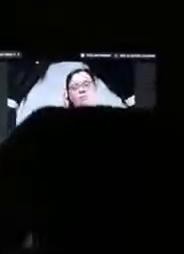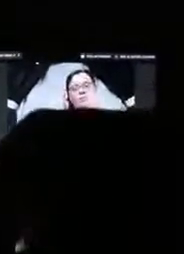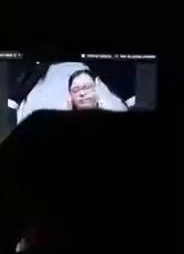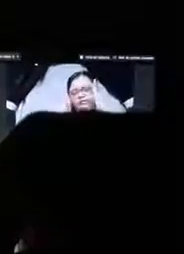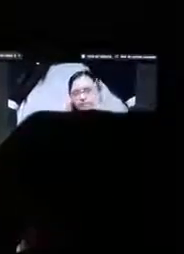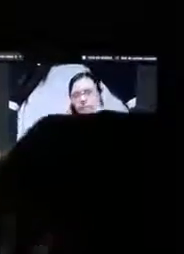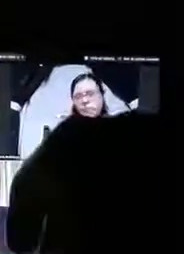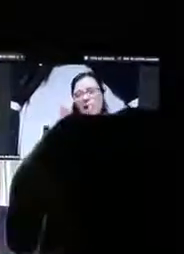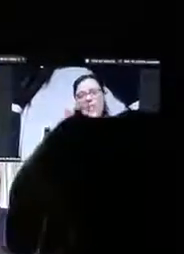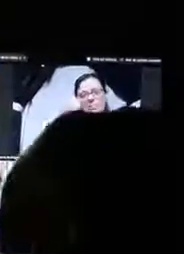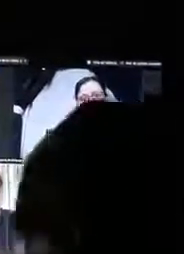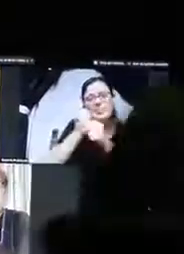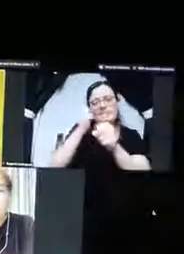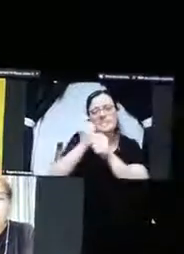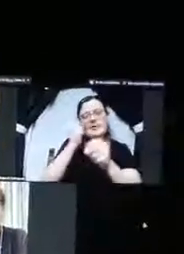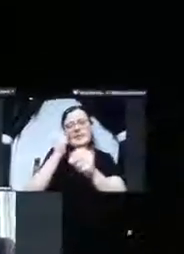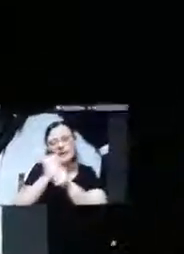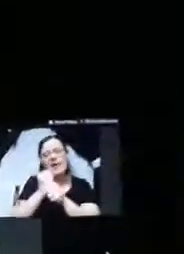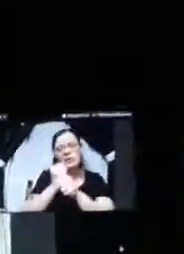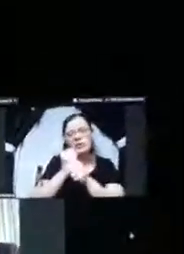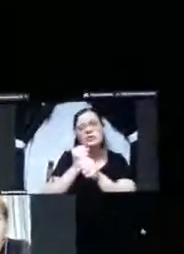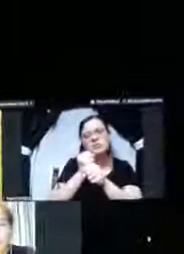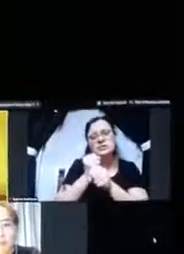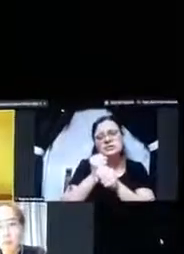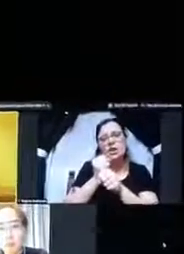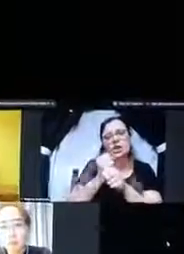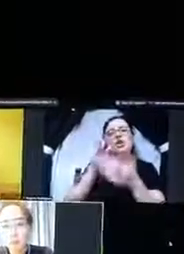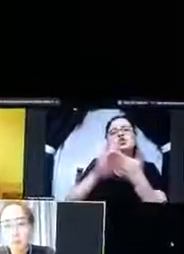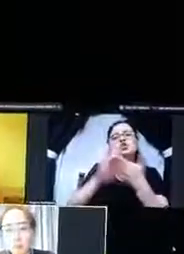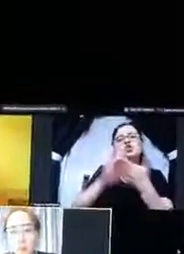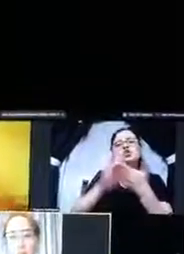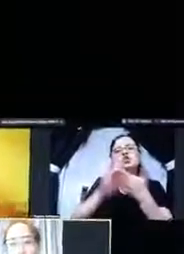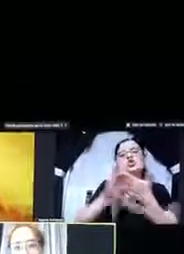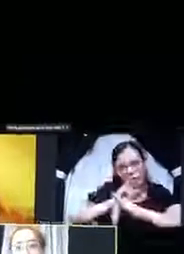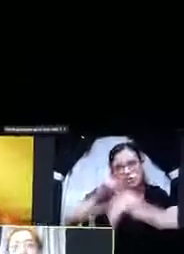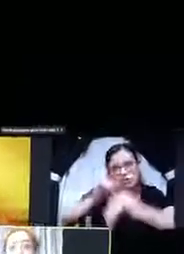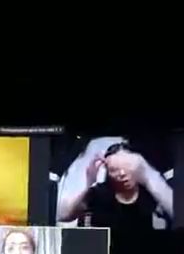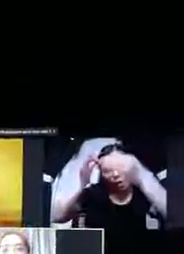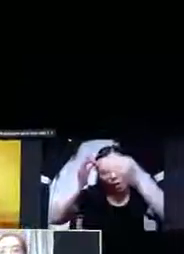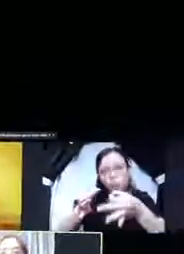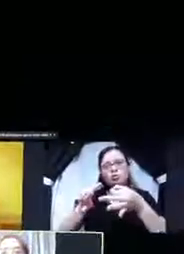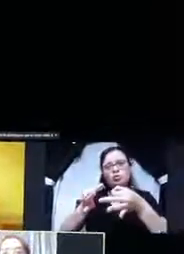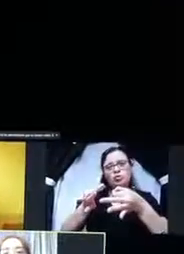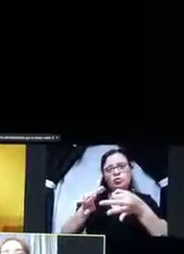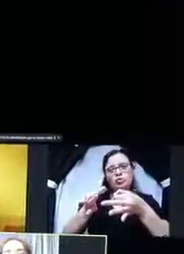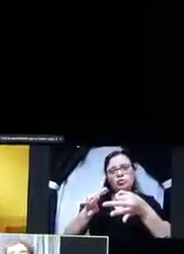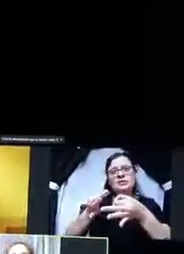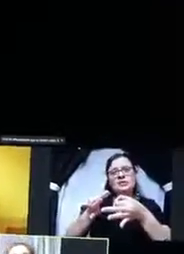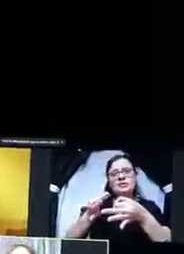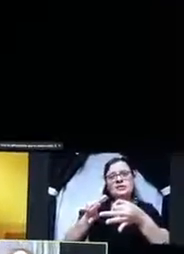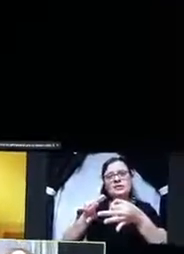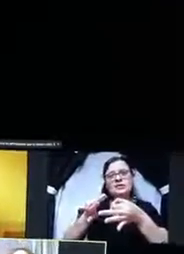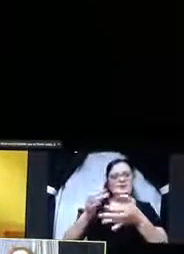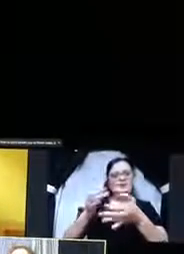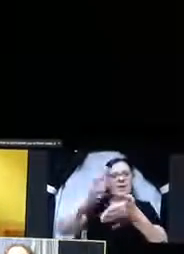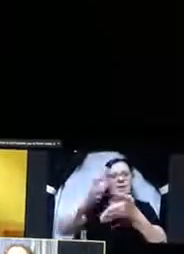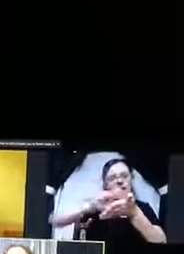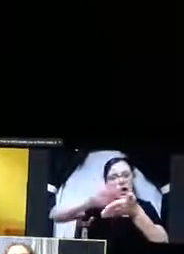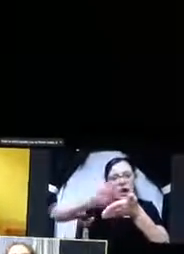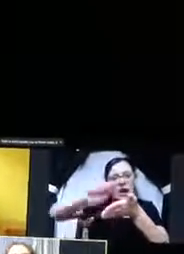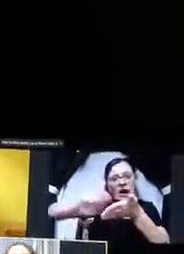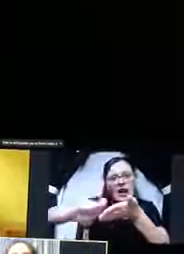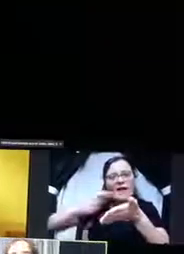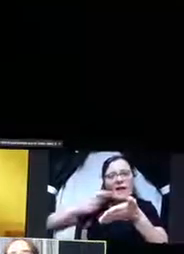es focalizar la atención en un tipo de información determinado, que va a ser la información lingüística. Creo que